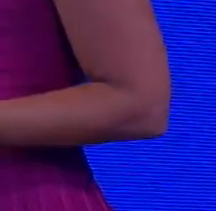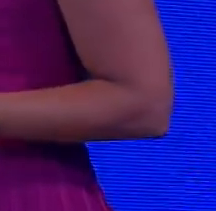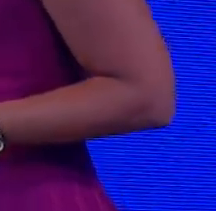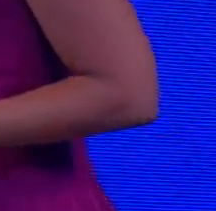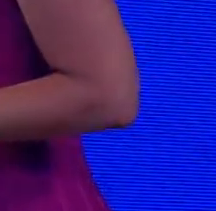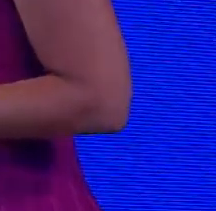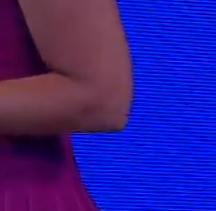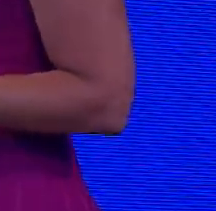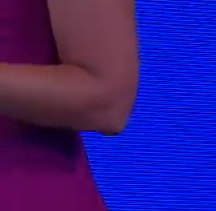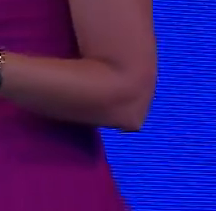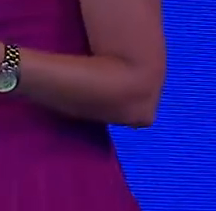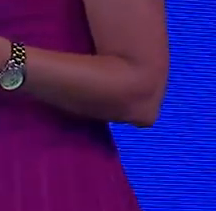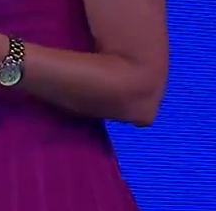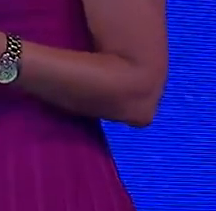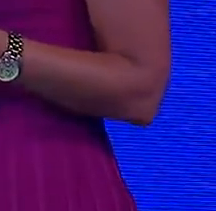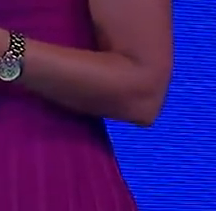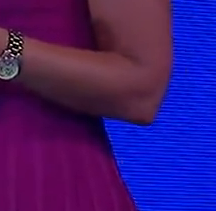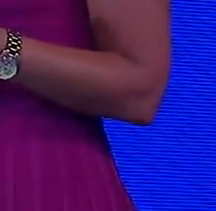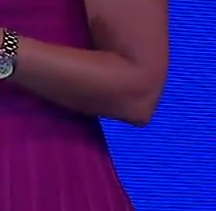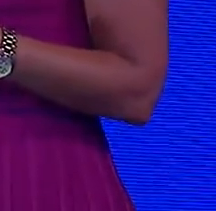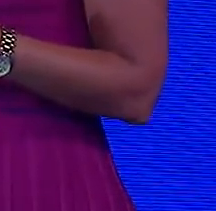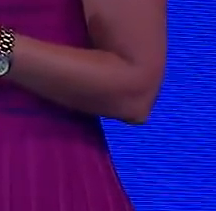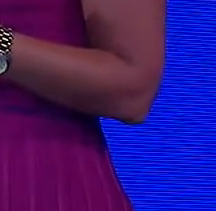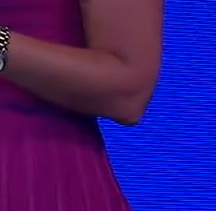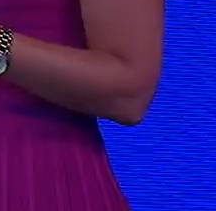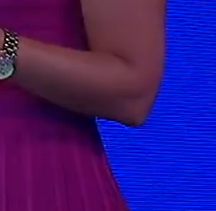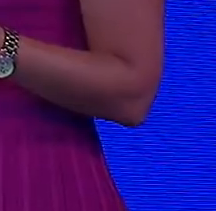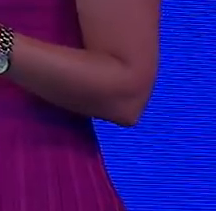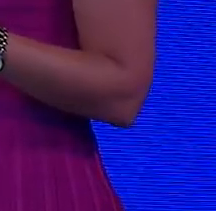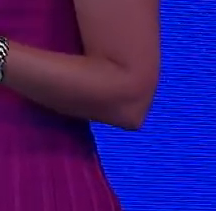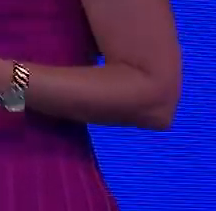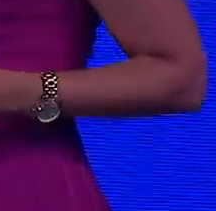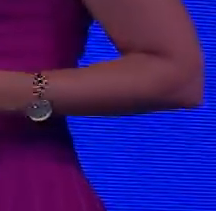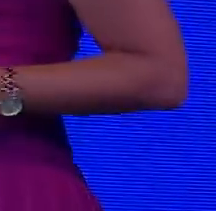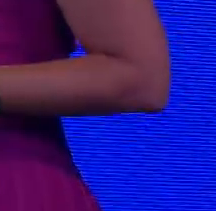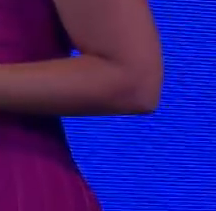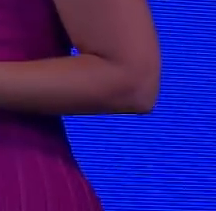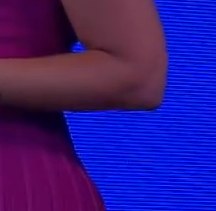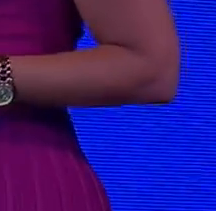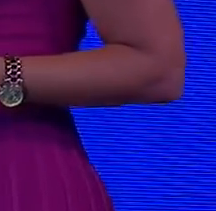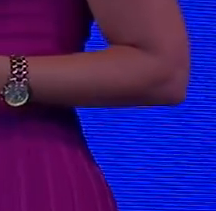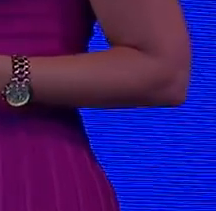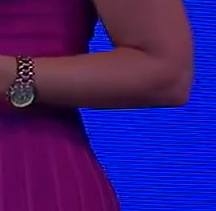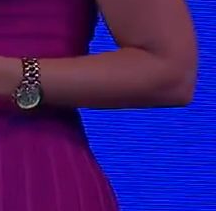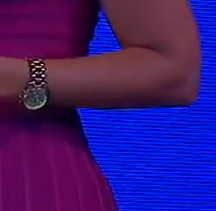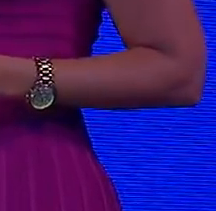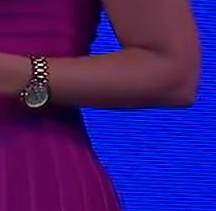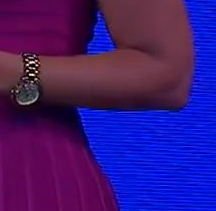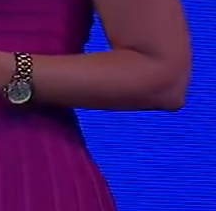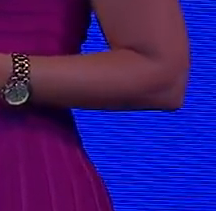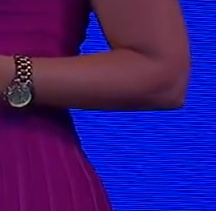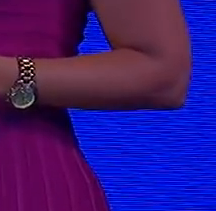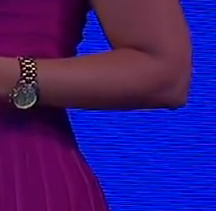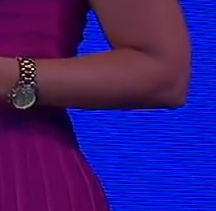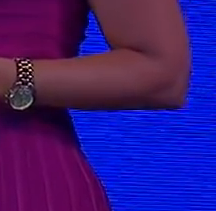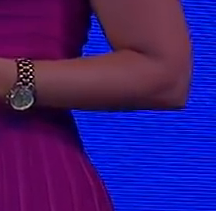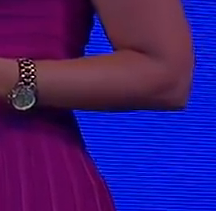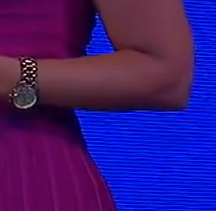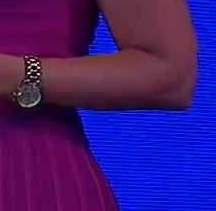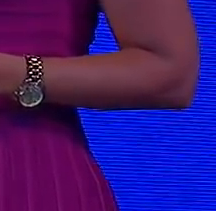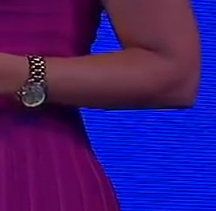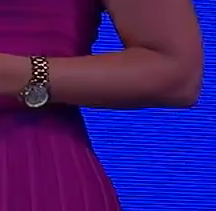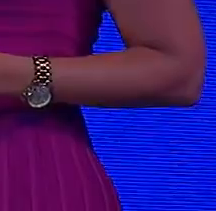sí, bienvenidos a este Congreso Futuro 2019, 7 días donde nos vamos a inundar de ciencia, donde más de 135 pensadores